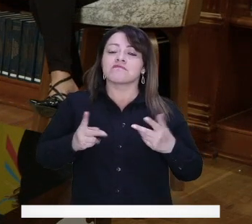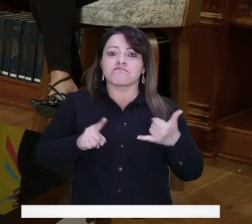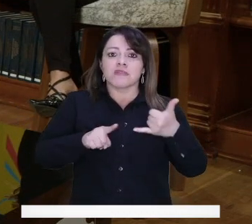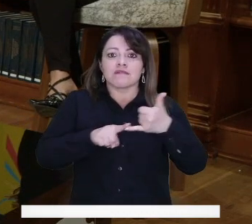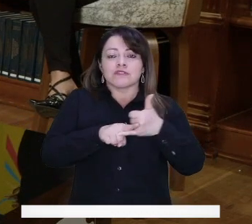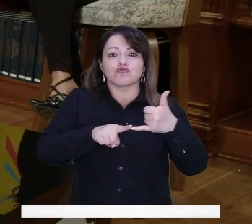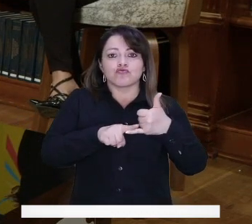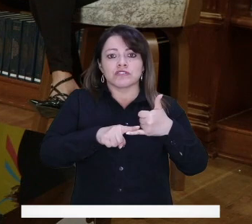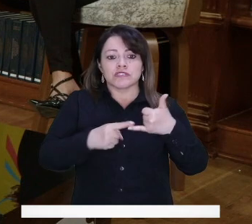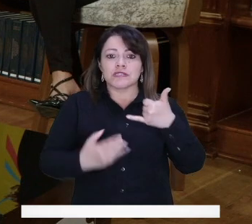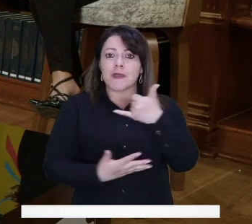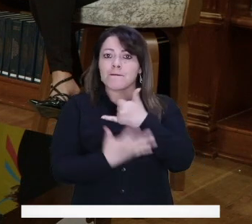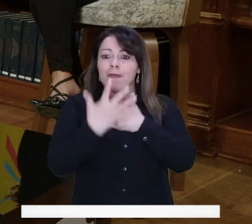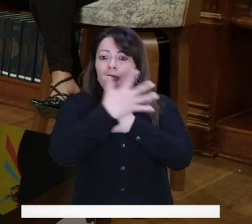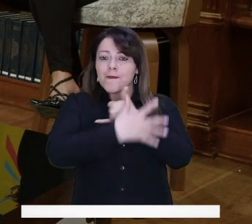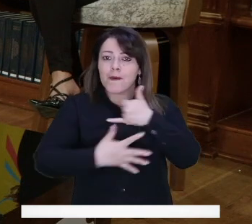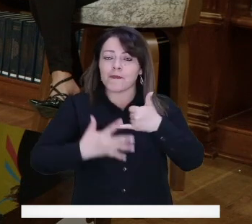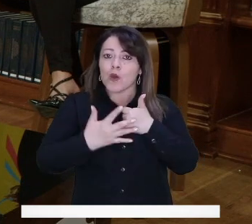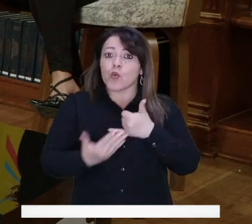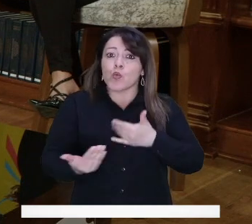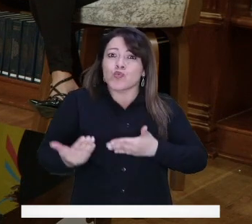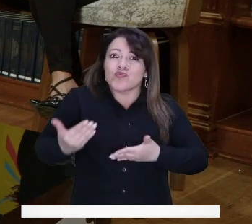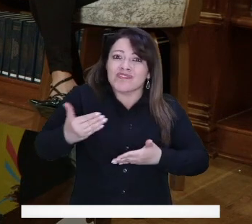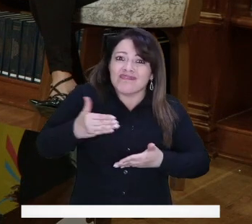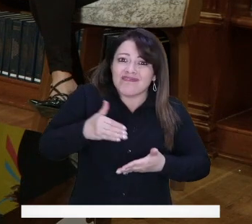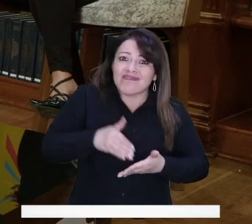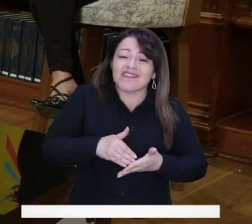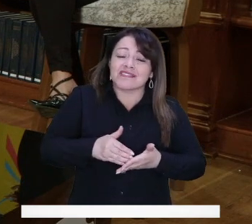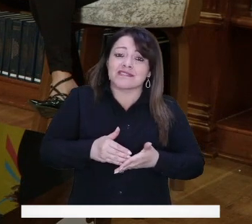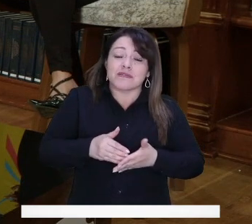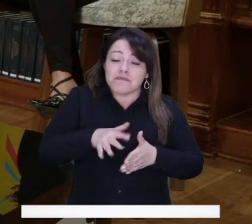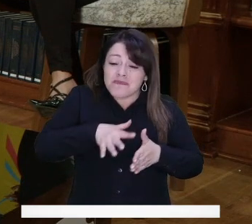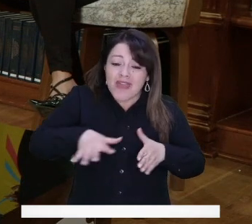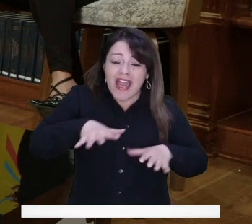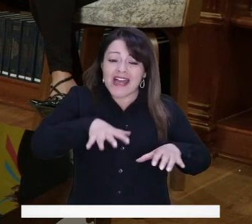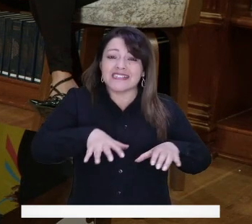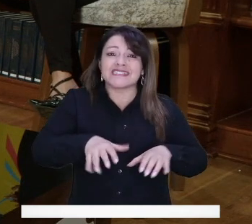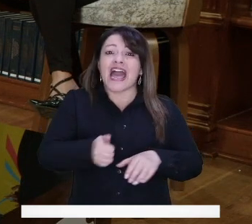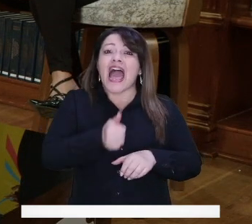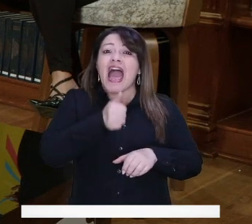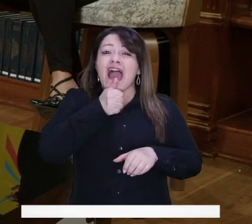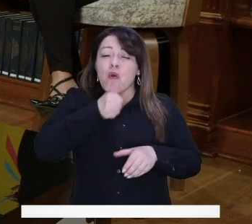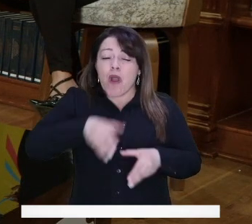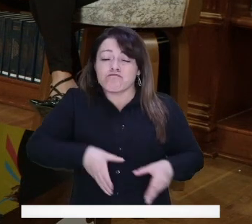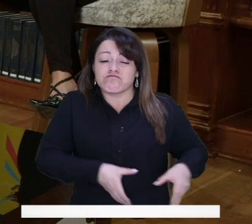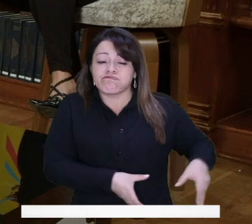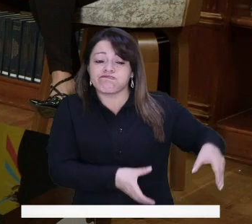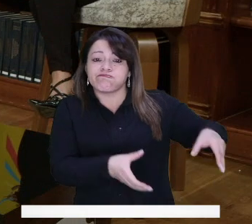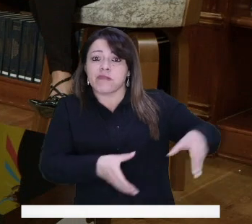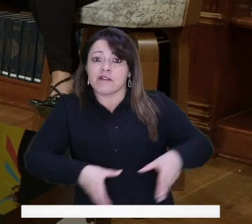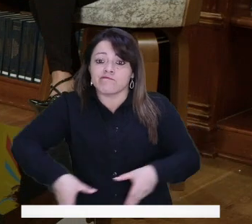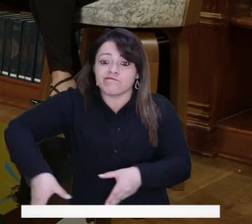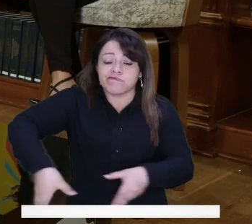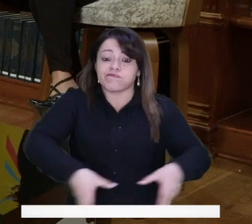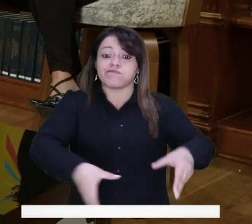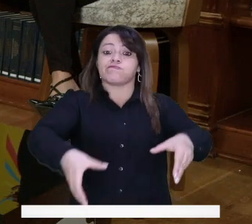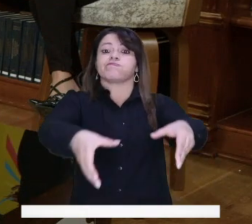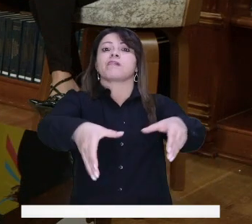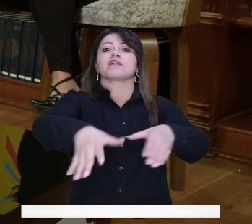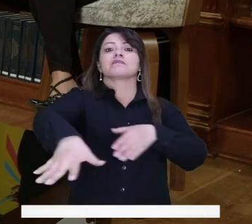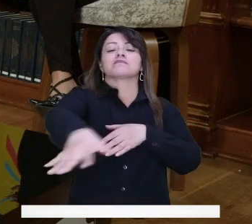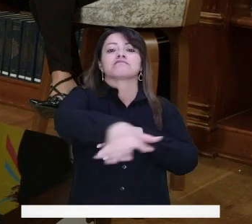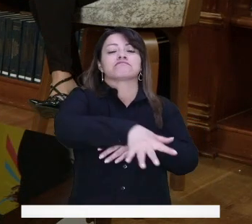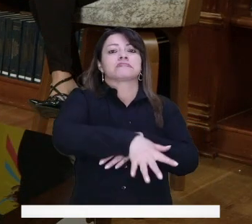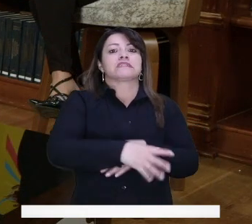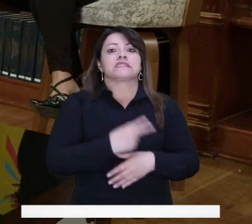de la Amazonía. Es decir, si volvemos a hacer nuevamente este fenómeno de estrangularle el cuello